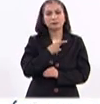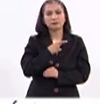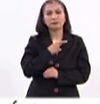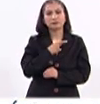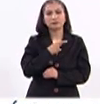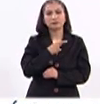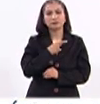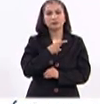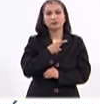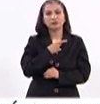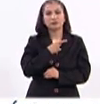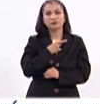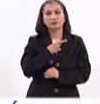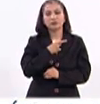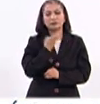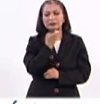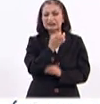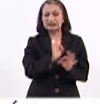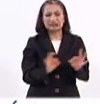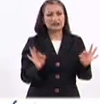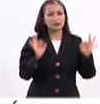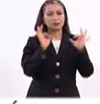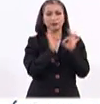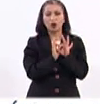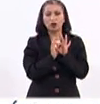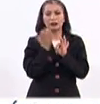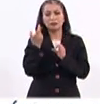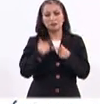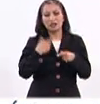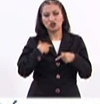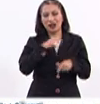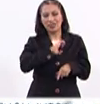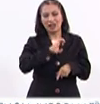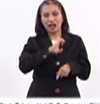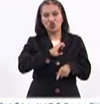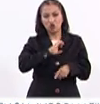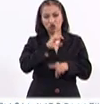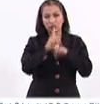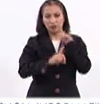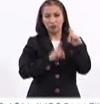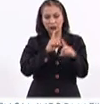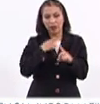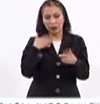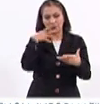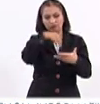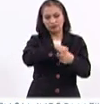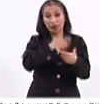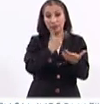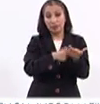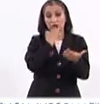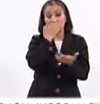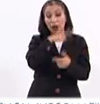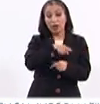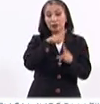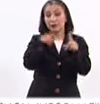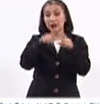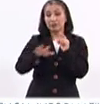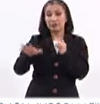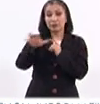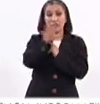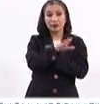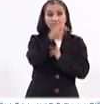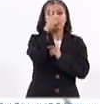comentaba la gran importancia que tienen los entrenadores deportivos dentro de las escuelas y de los diferentes